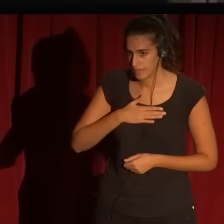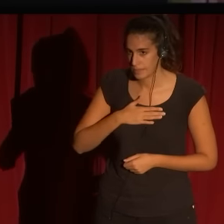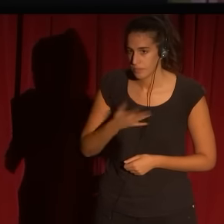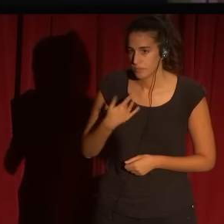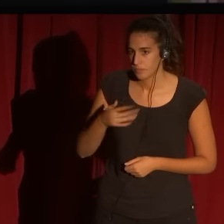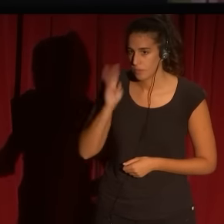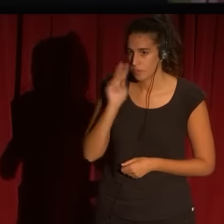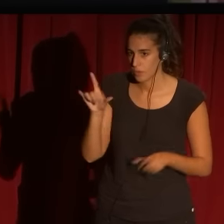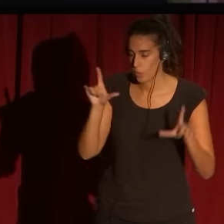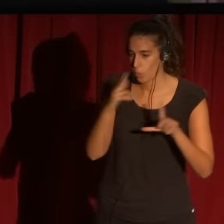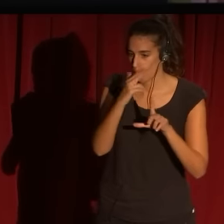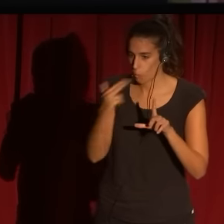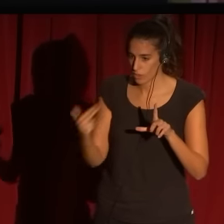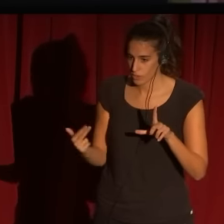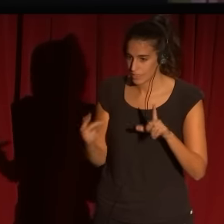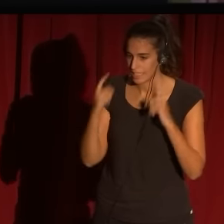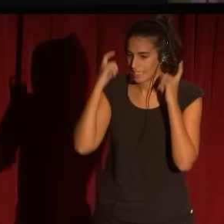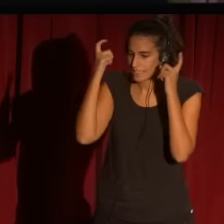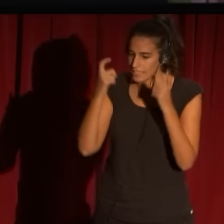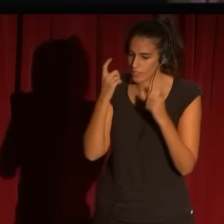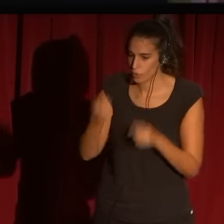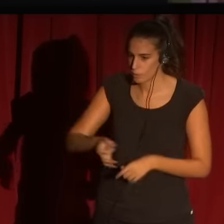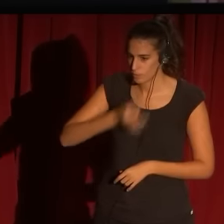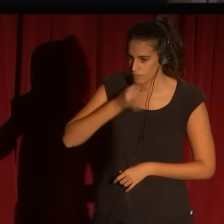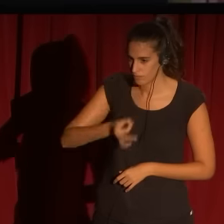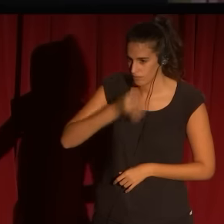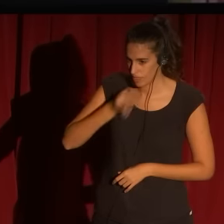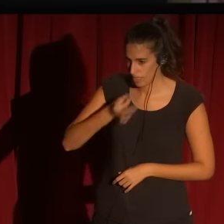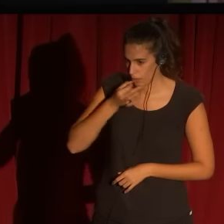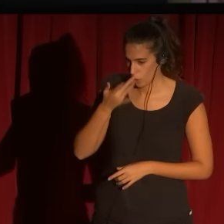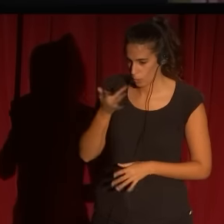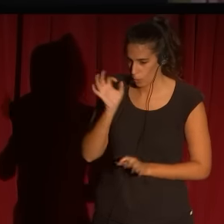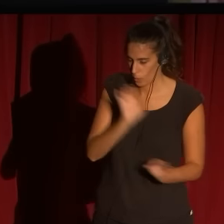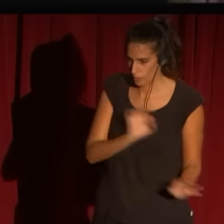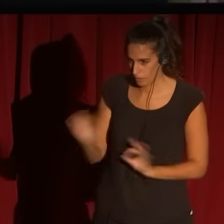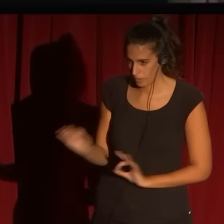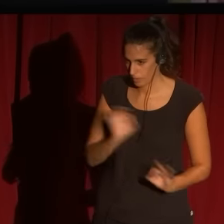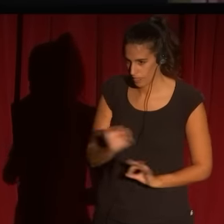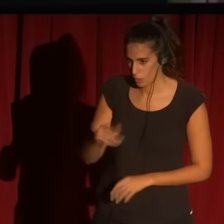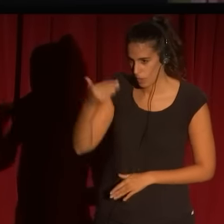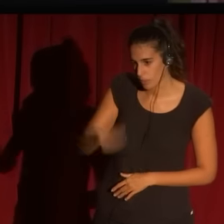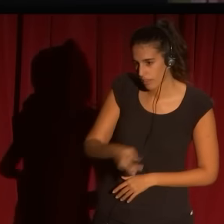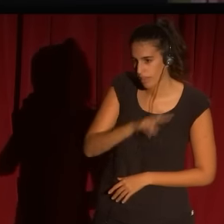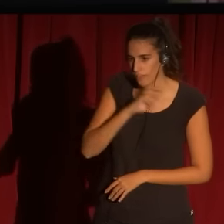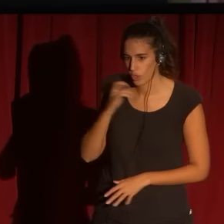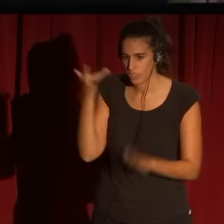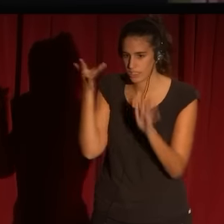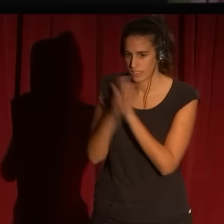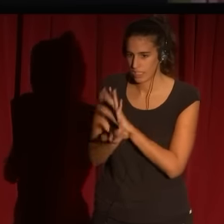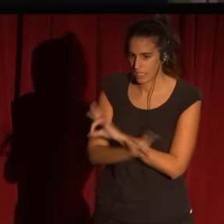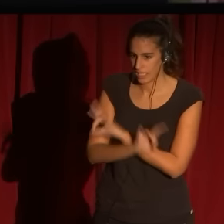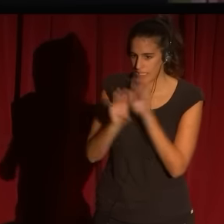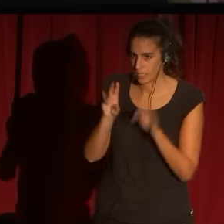viendo estos cuadros intentando crear una narración en mi propia mente sobre la importancia el valor o el significado que tiene el arte de Clara